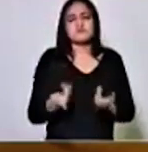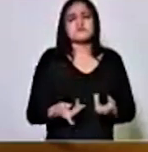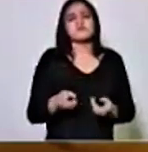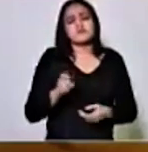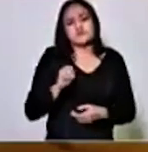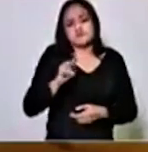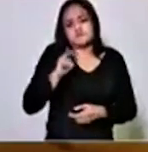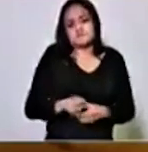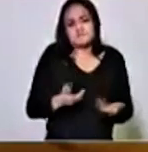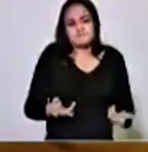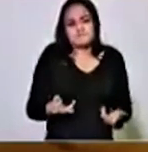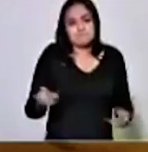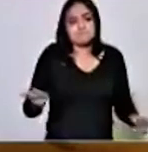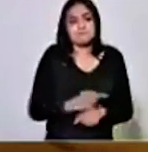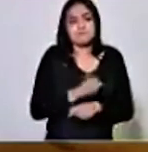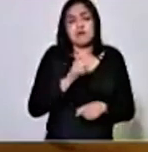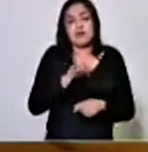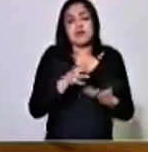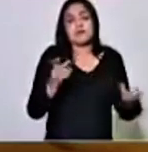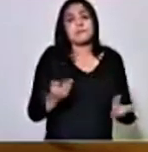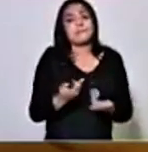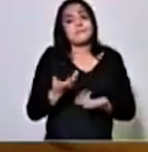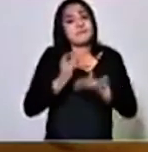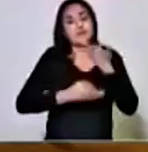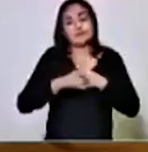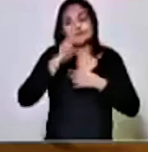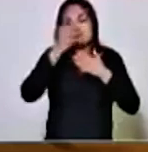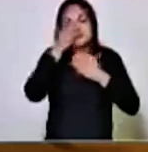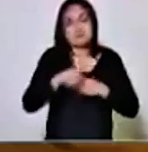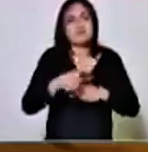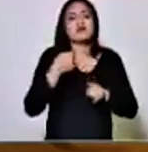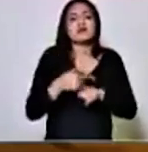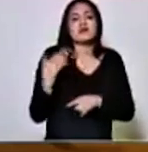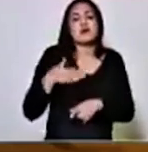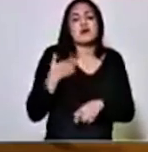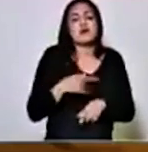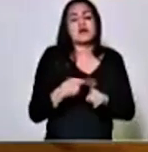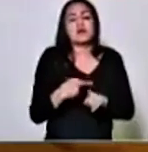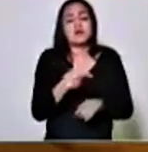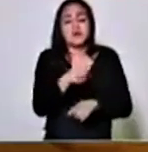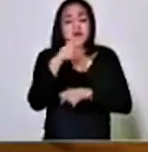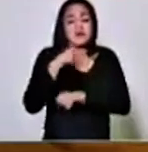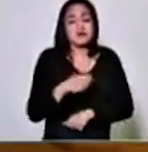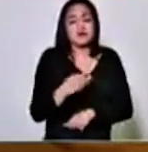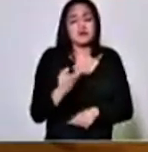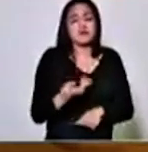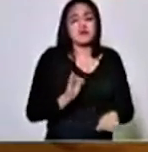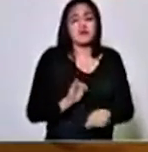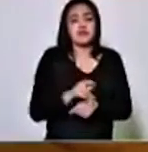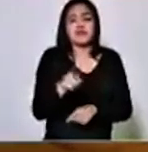sí, es parte de una realidad social, pero está solapado por la autoridad, está